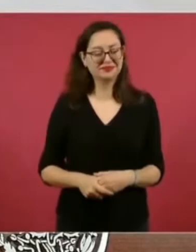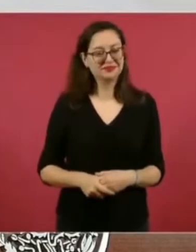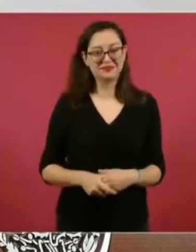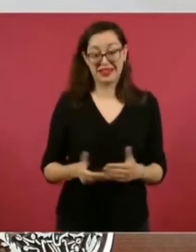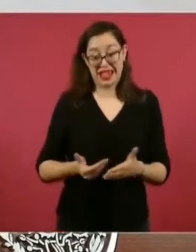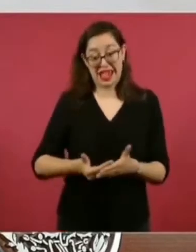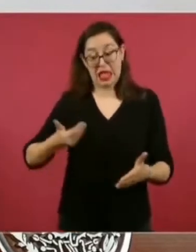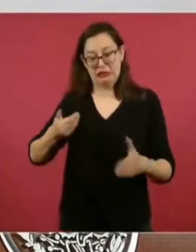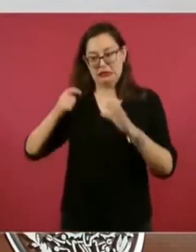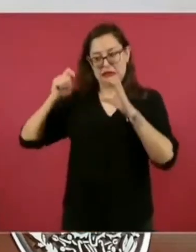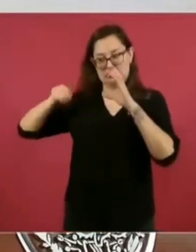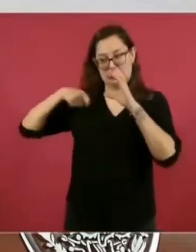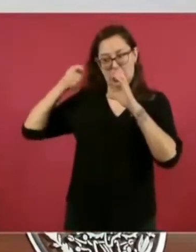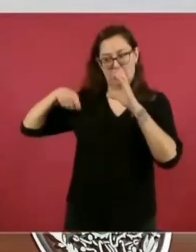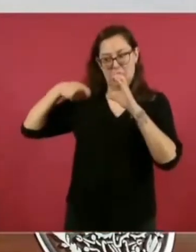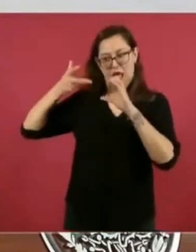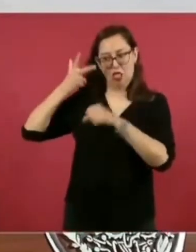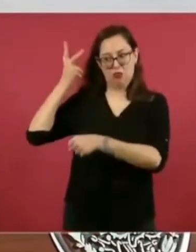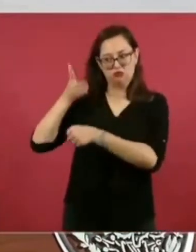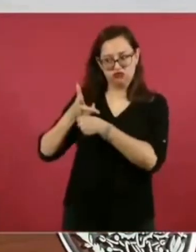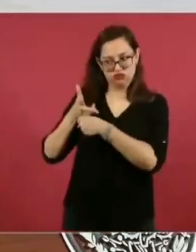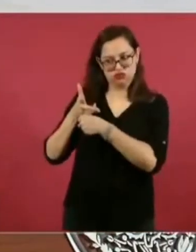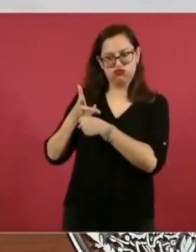Porque si decía yo una cosa